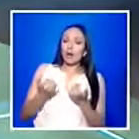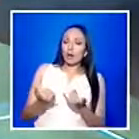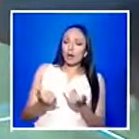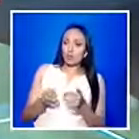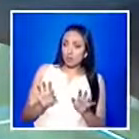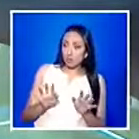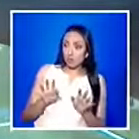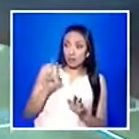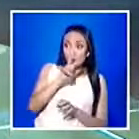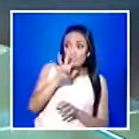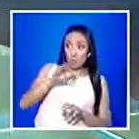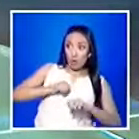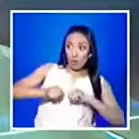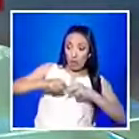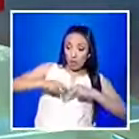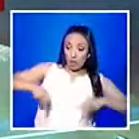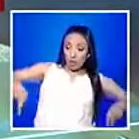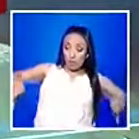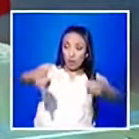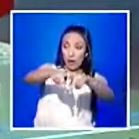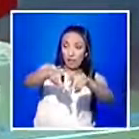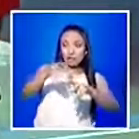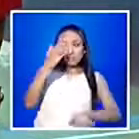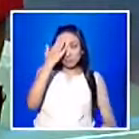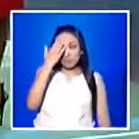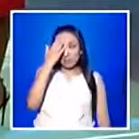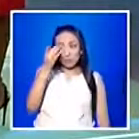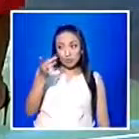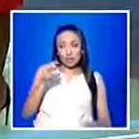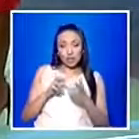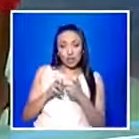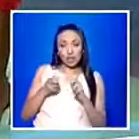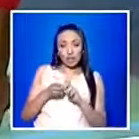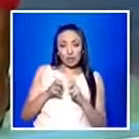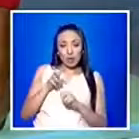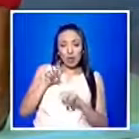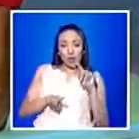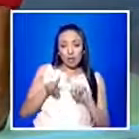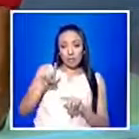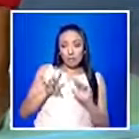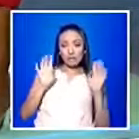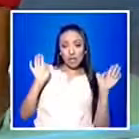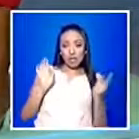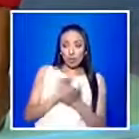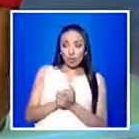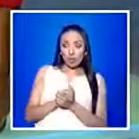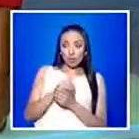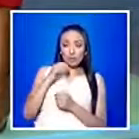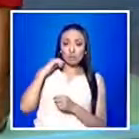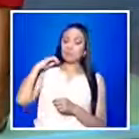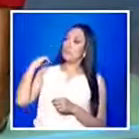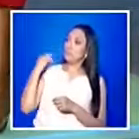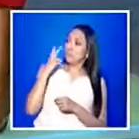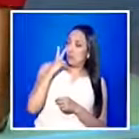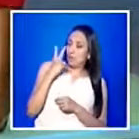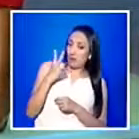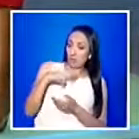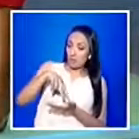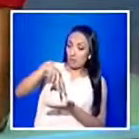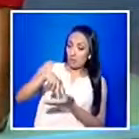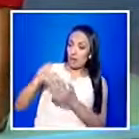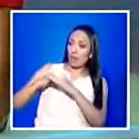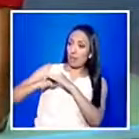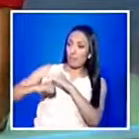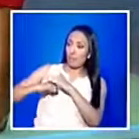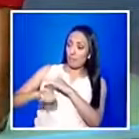zona muy conflictiva que ya hemos reportado varios incidentes que se han dado en este sector? Está incluso la estación, una estación del metro de